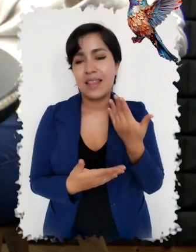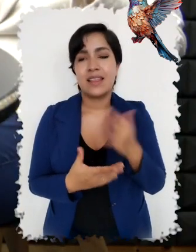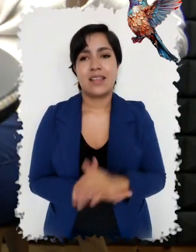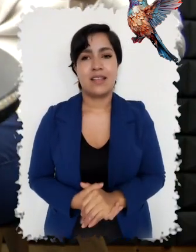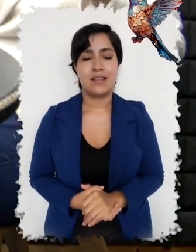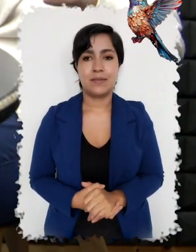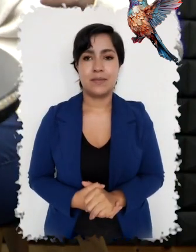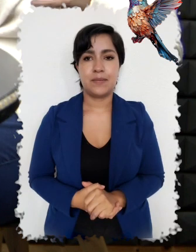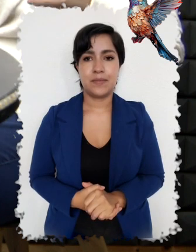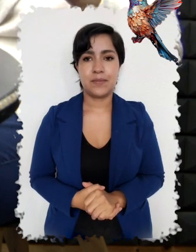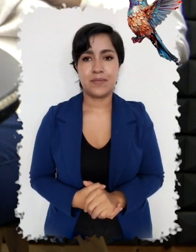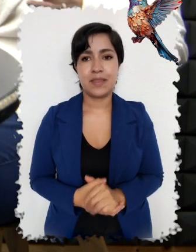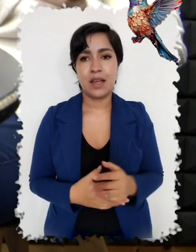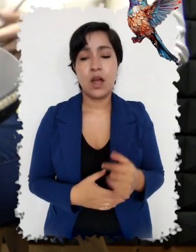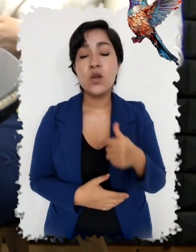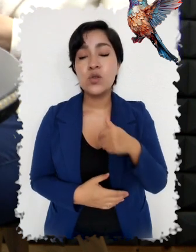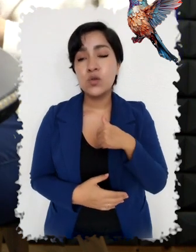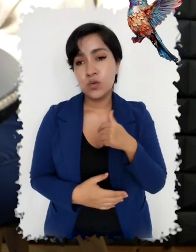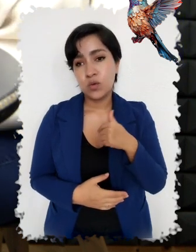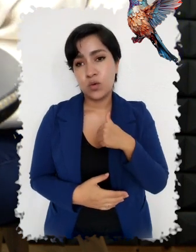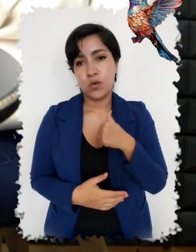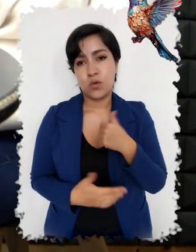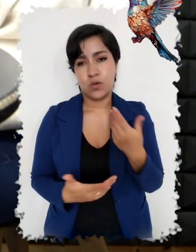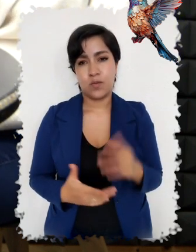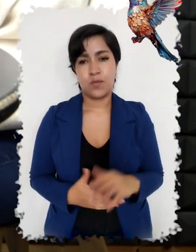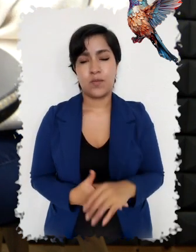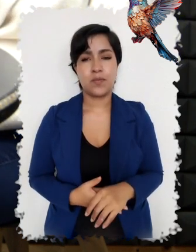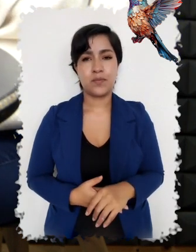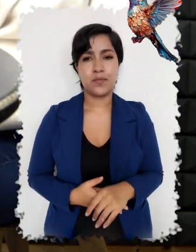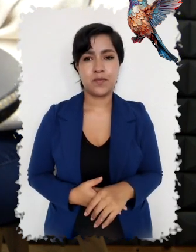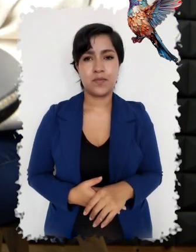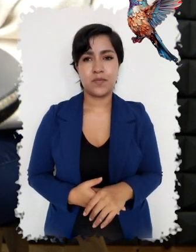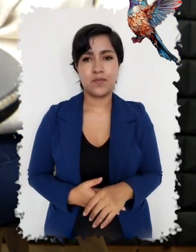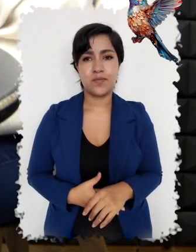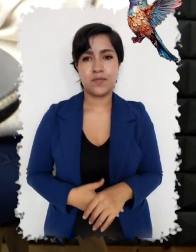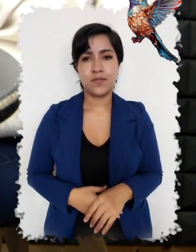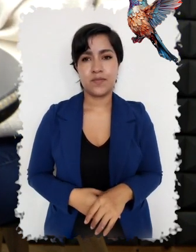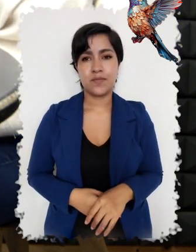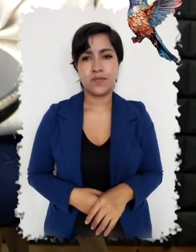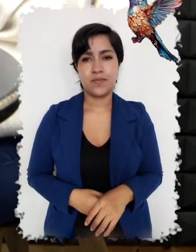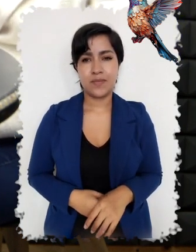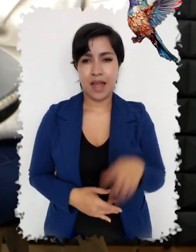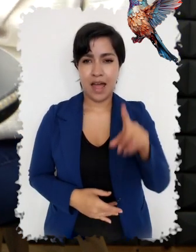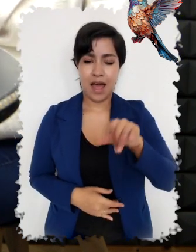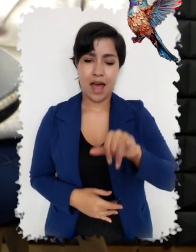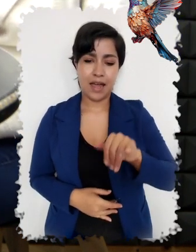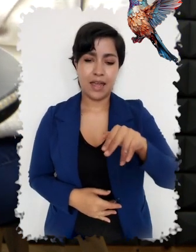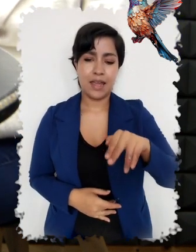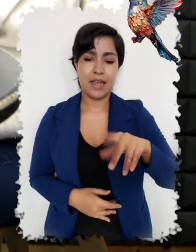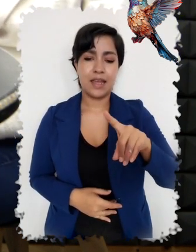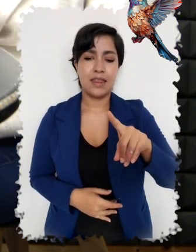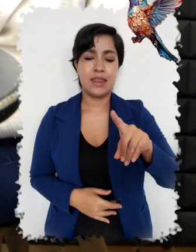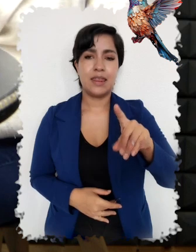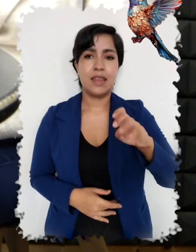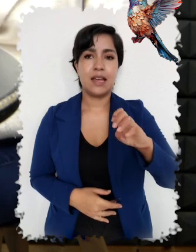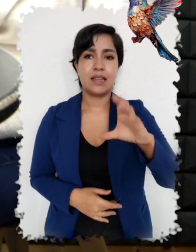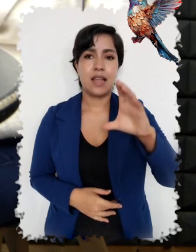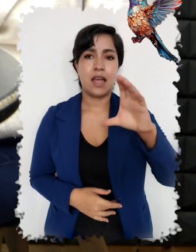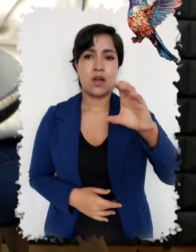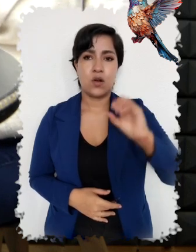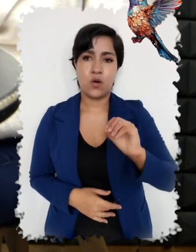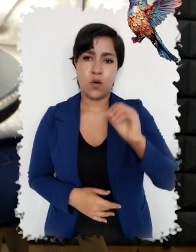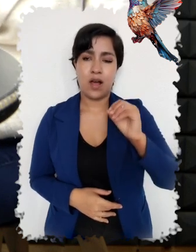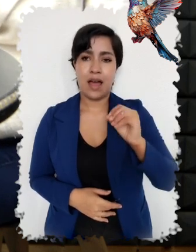í este ahí yo eh Ya ves que en el indeo pues este